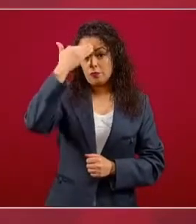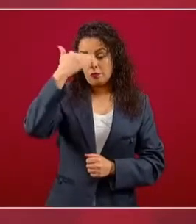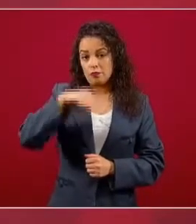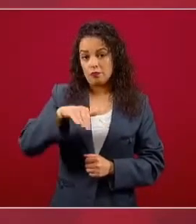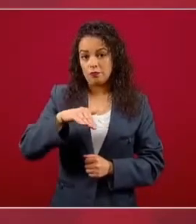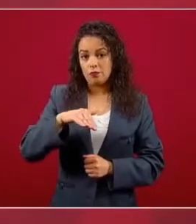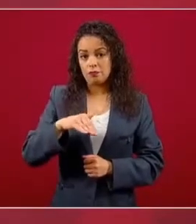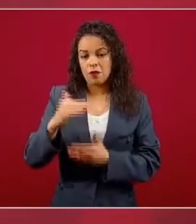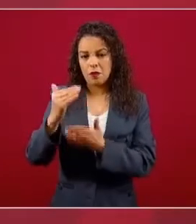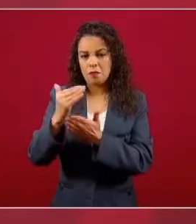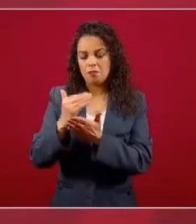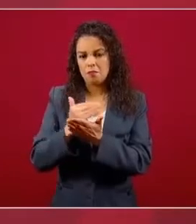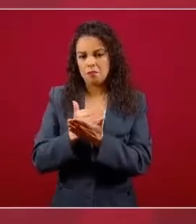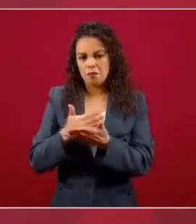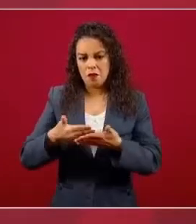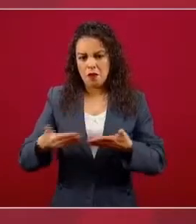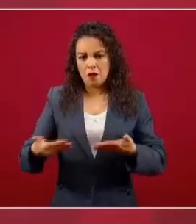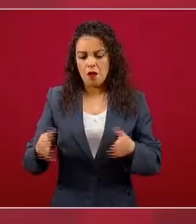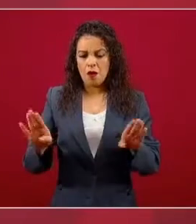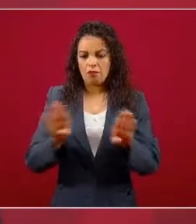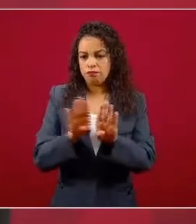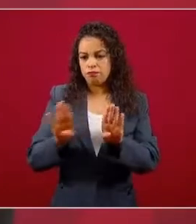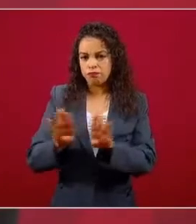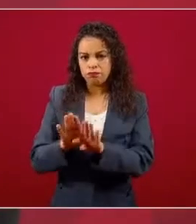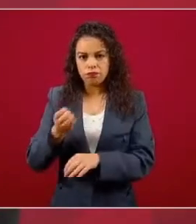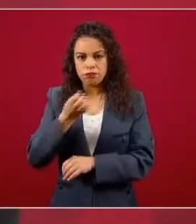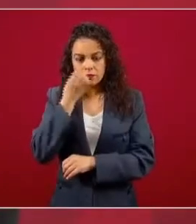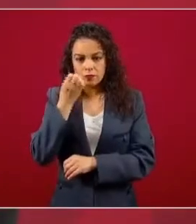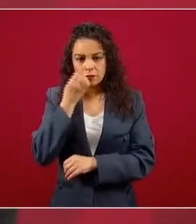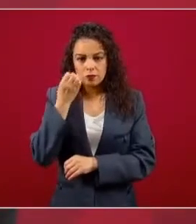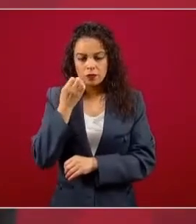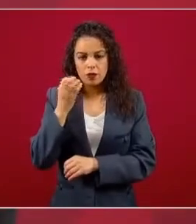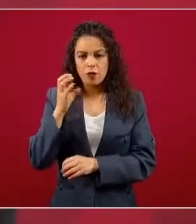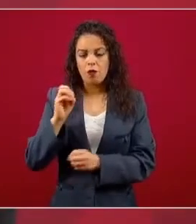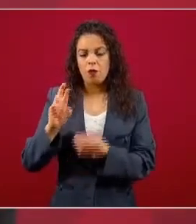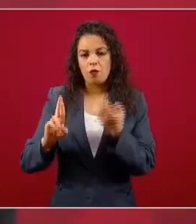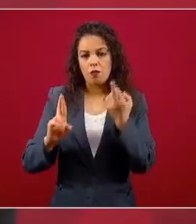o cierres de escuelas han habido